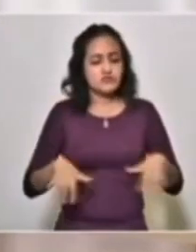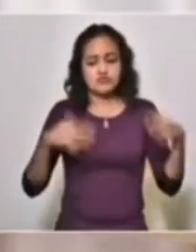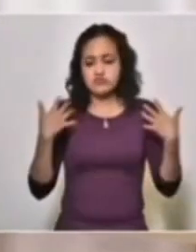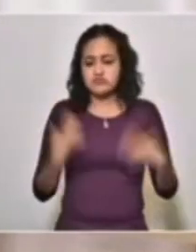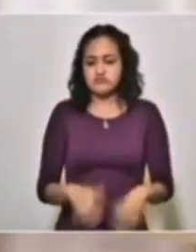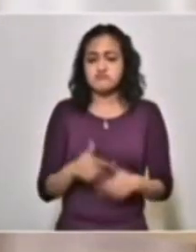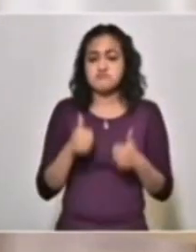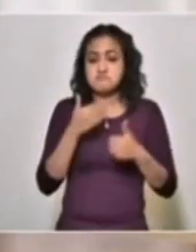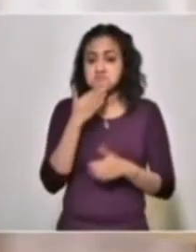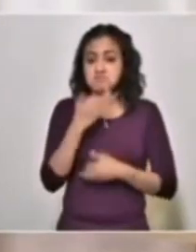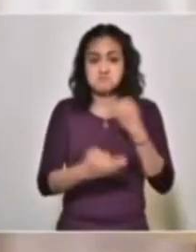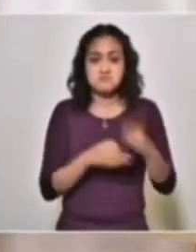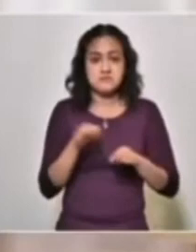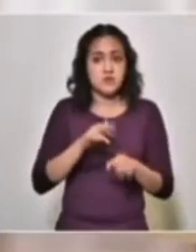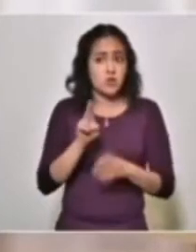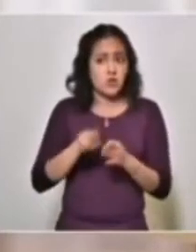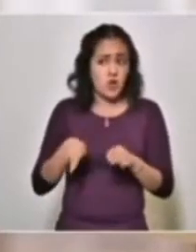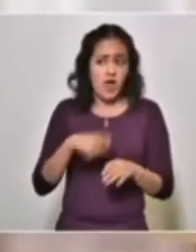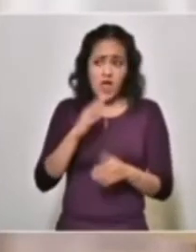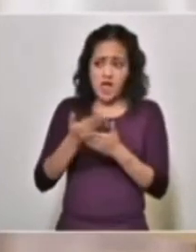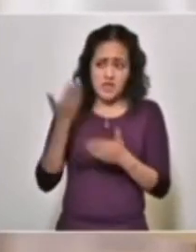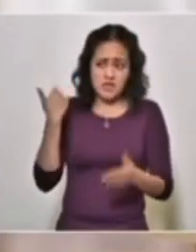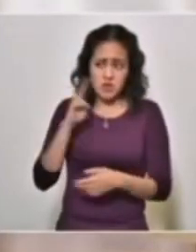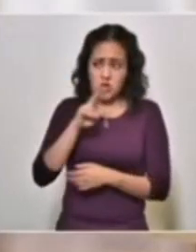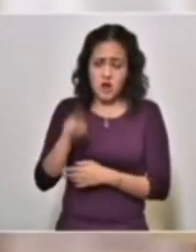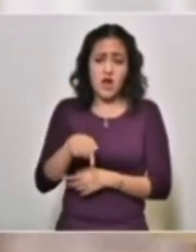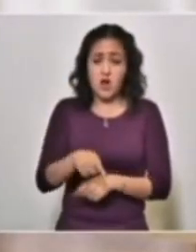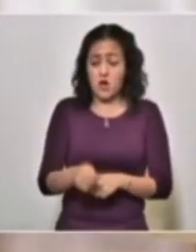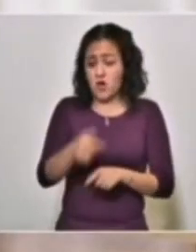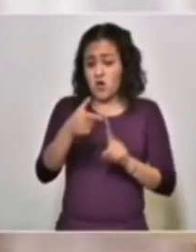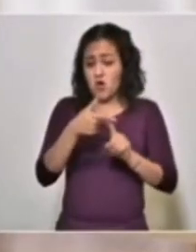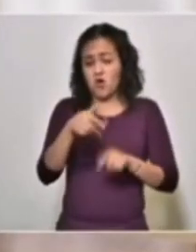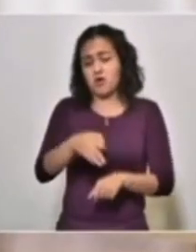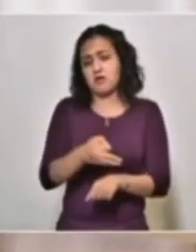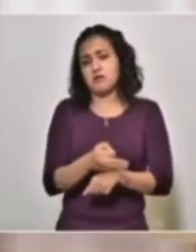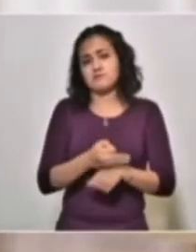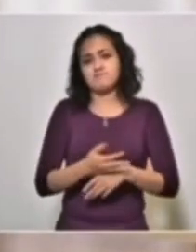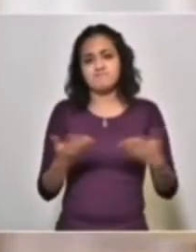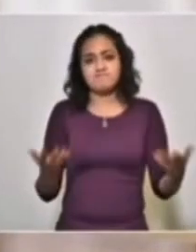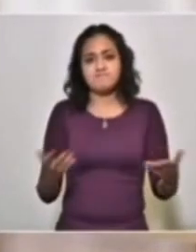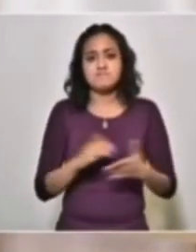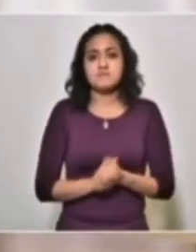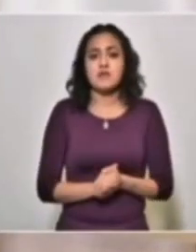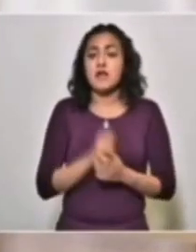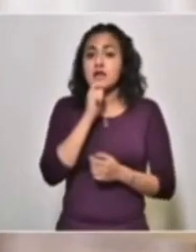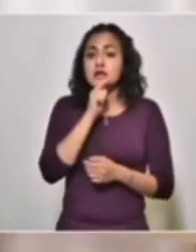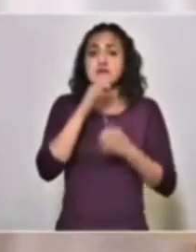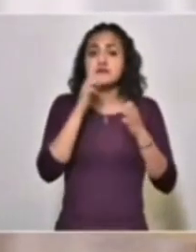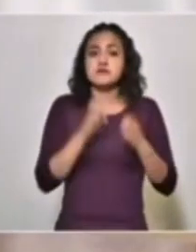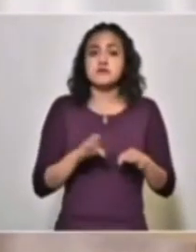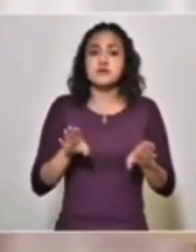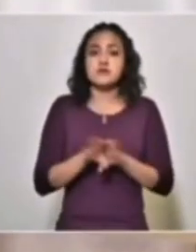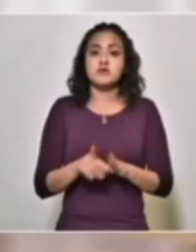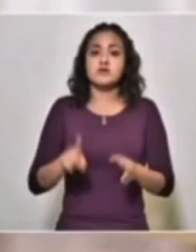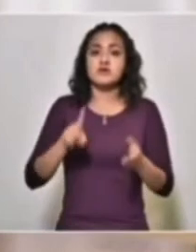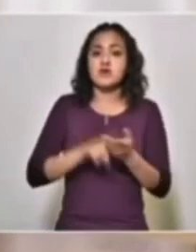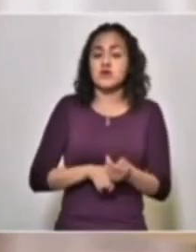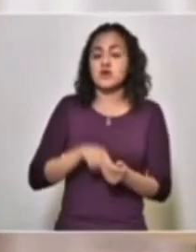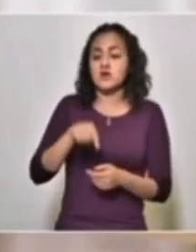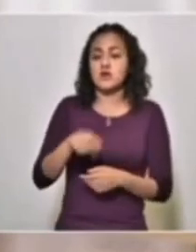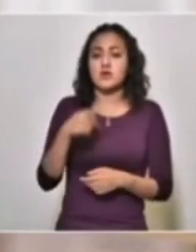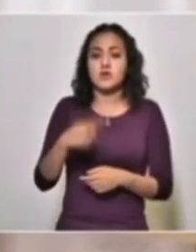como nunca había habido impresionante si estuvo las fuerzas del orden del